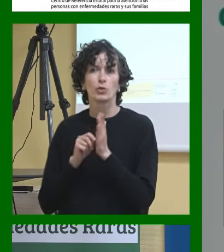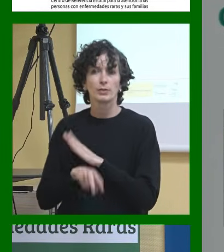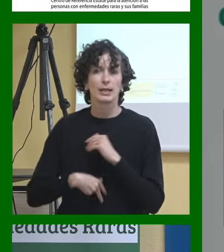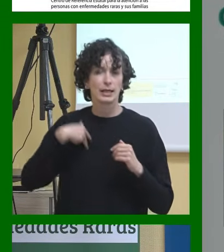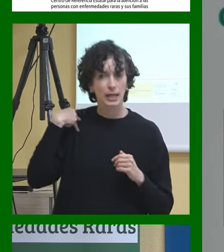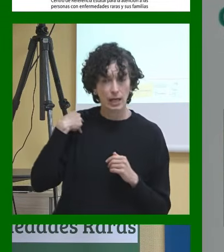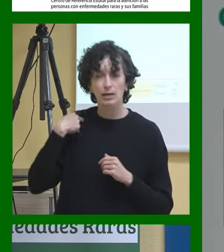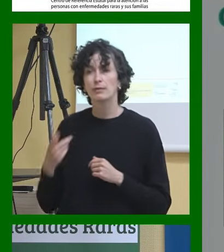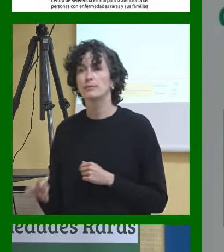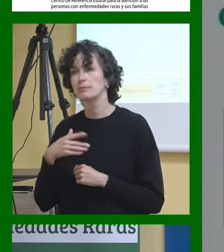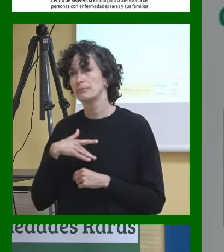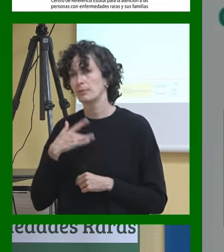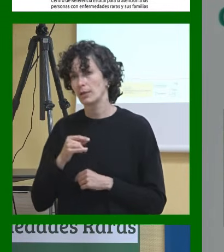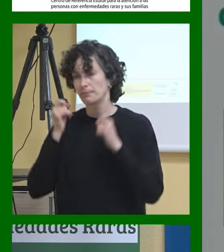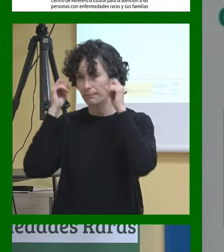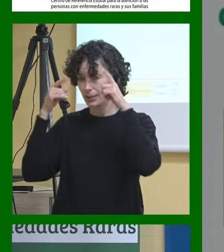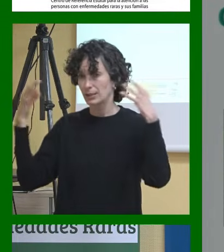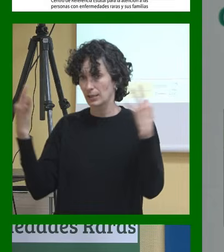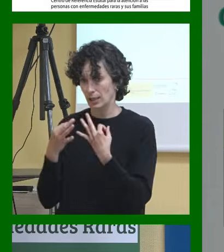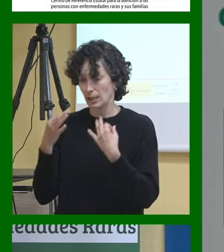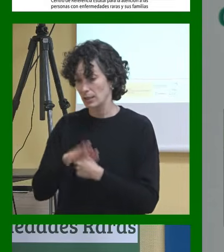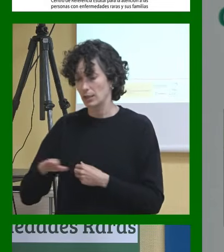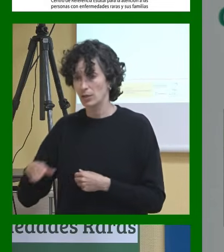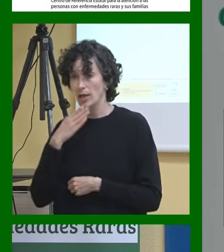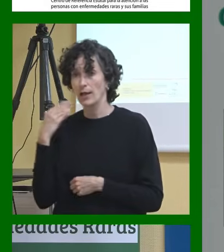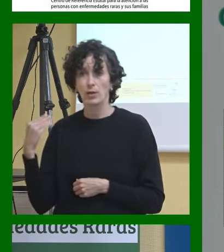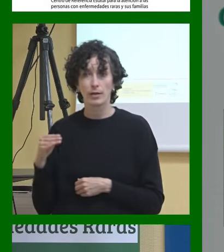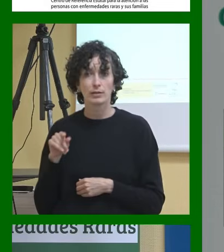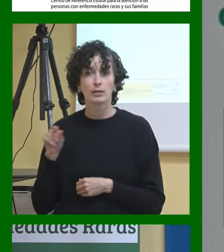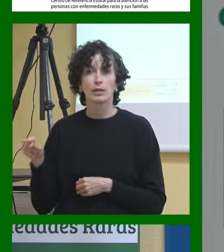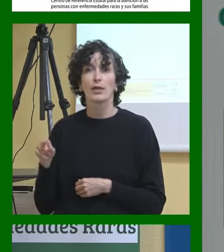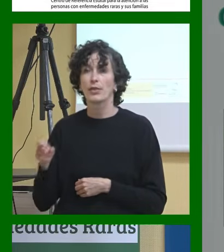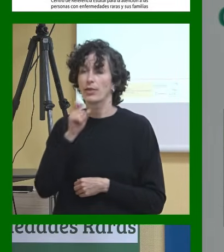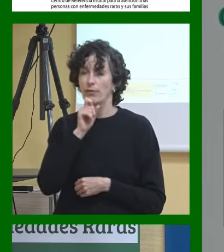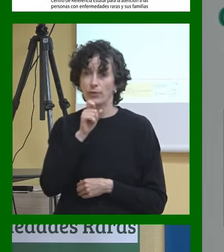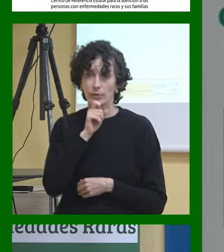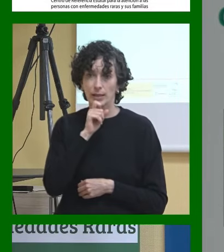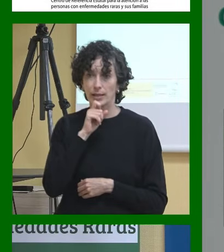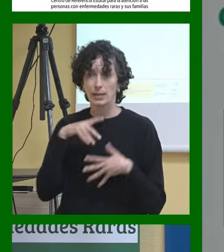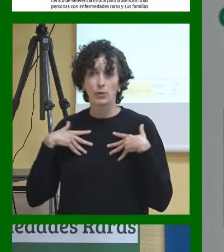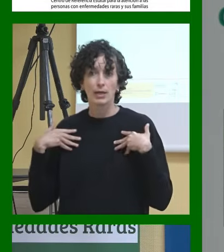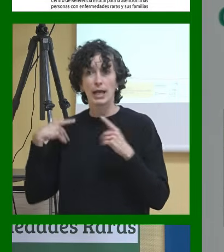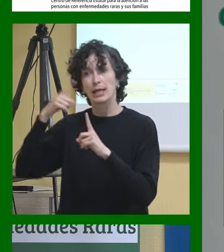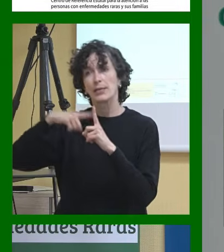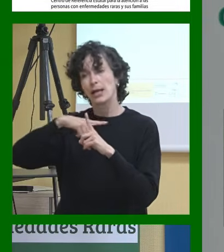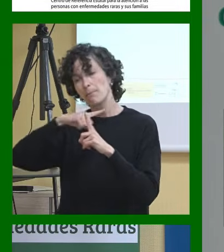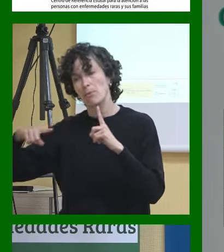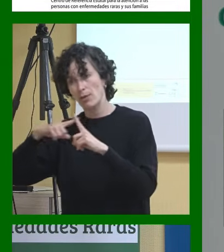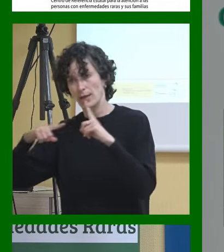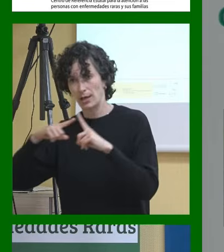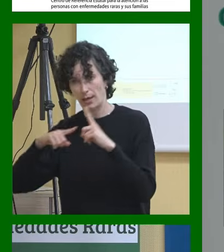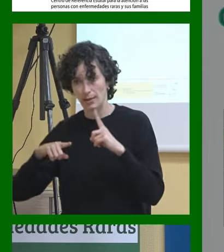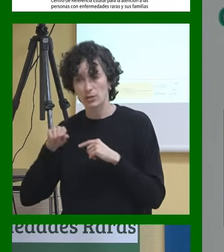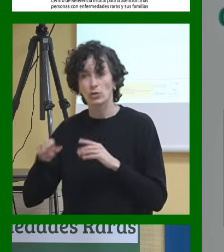que estos niños y adolescentes presentaban niveles moderados de dificultades emocionales. Dificultades emocionales